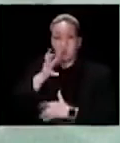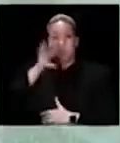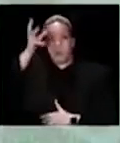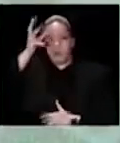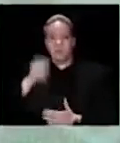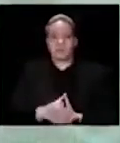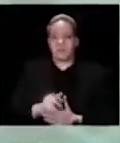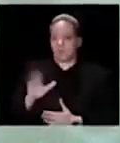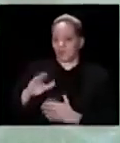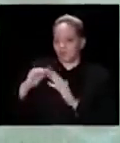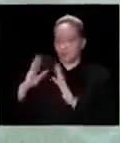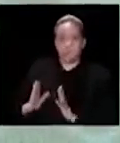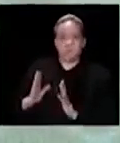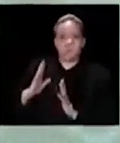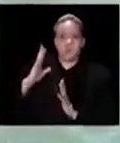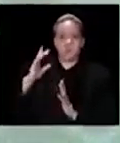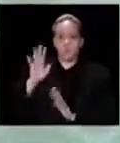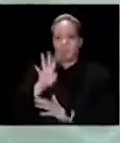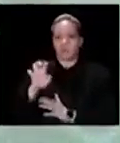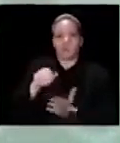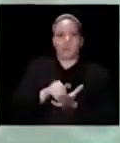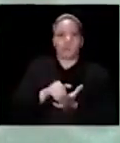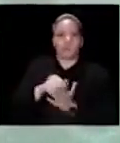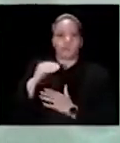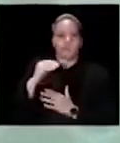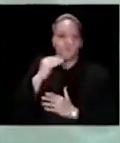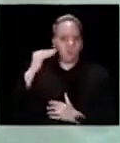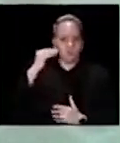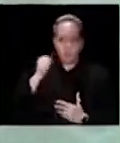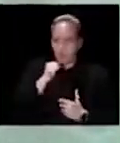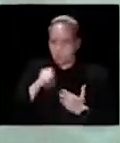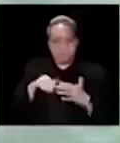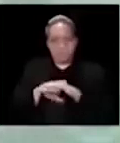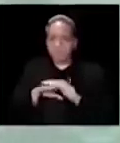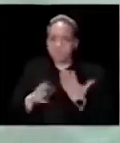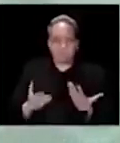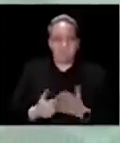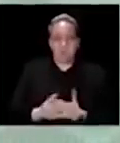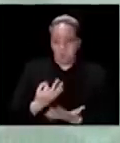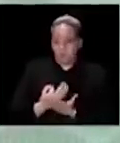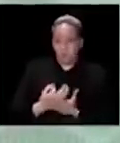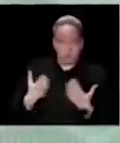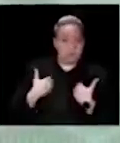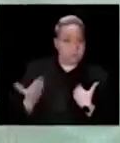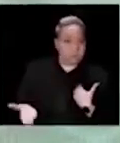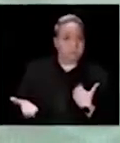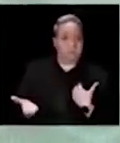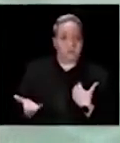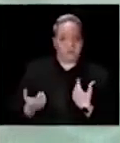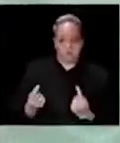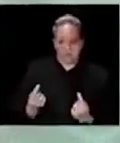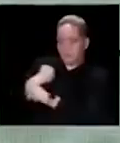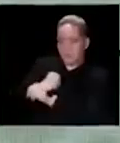estudiar, conectarse y ver mi serie favorita de todos los tiempos, Cobra Kai. Así que los fondos están. Lo que hay que hacer